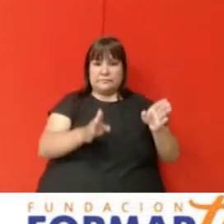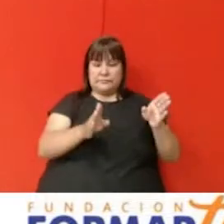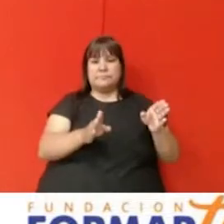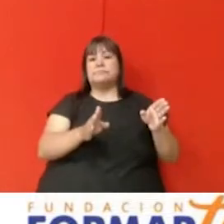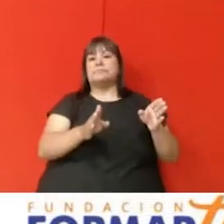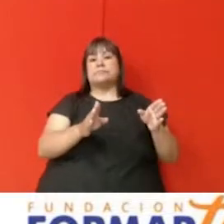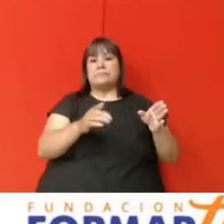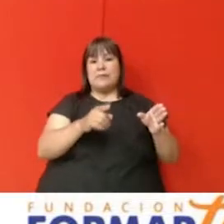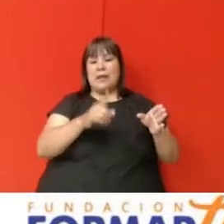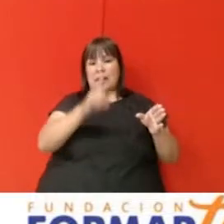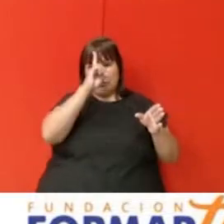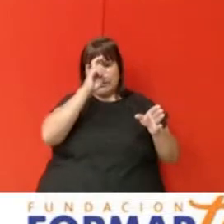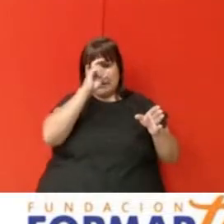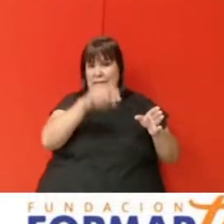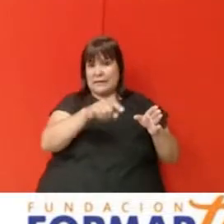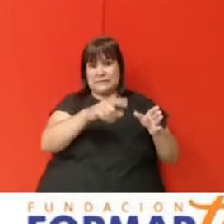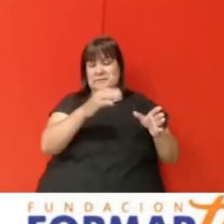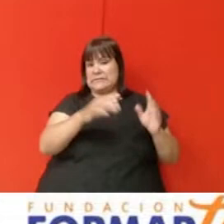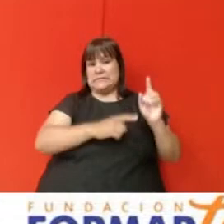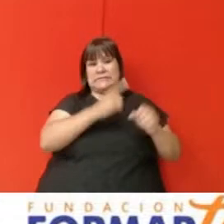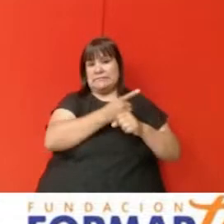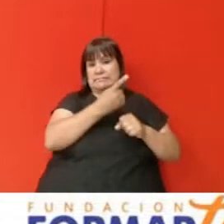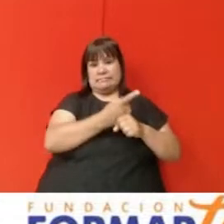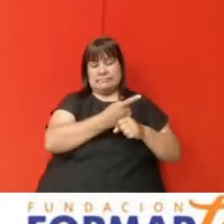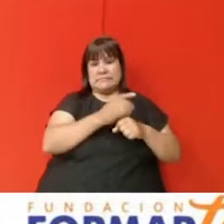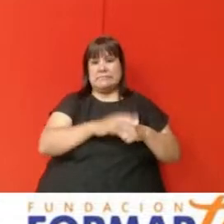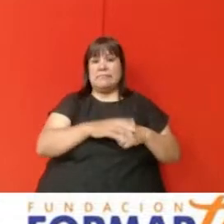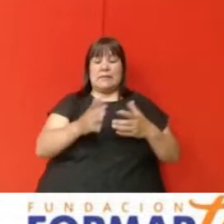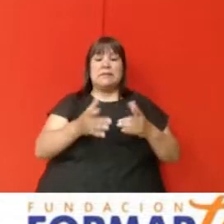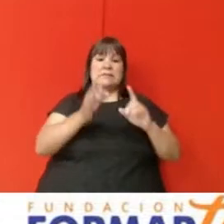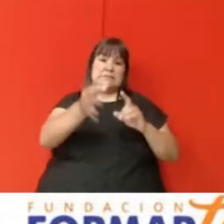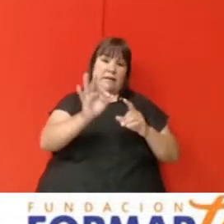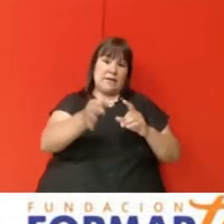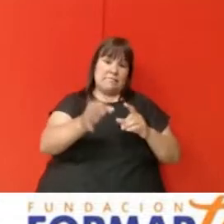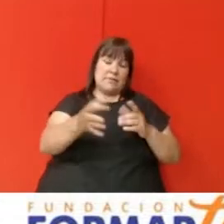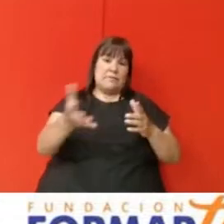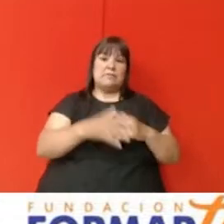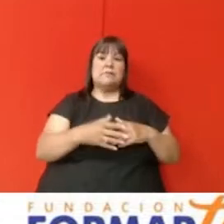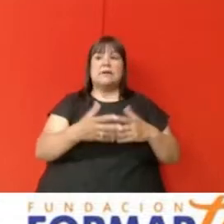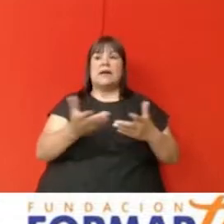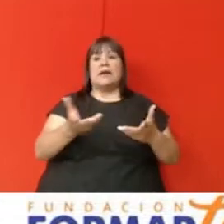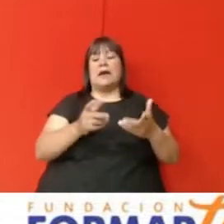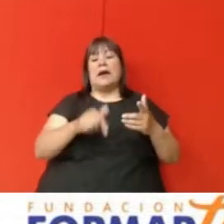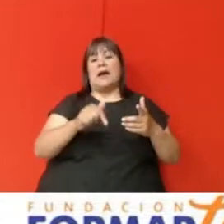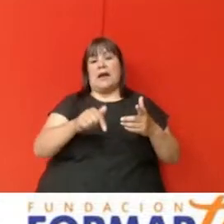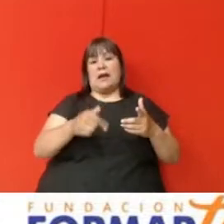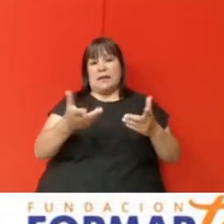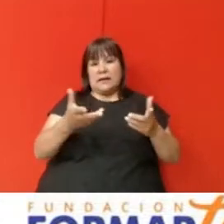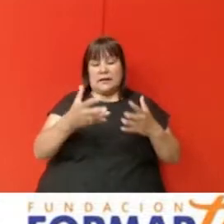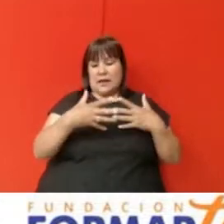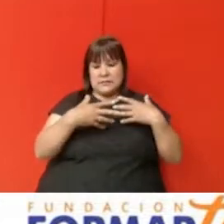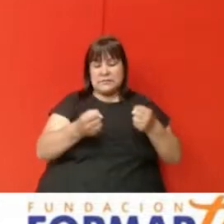Argentina es muy heterogéneo y hay muchos pacientes que, ya sea por su ubicación geográfica o condición socioeconómica